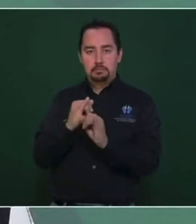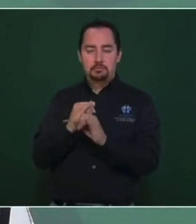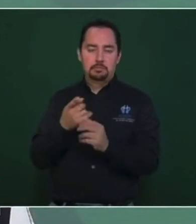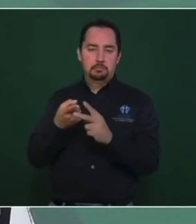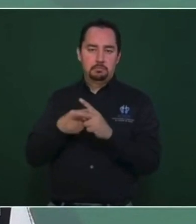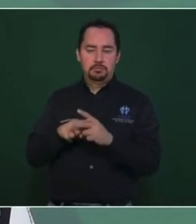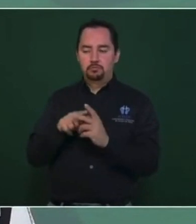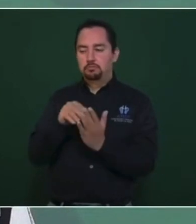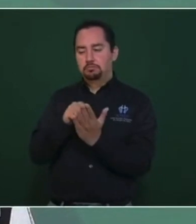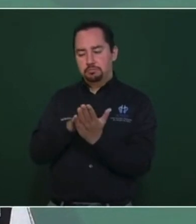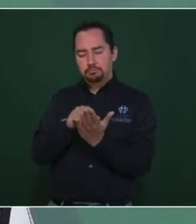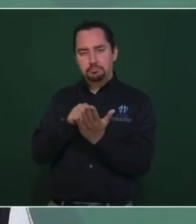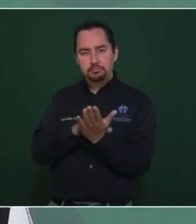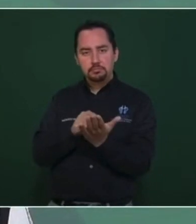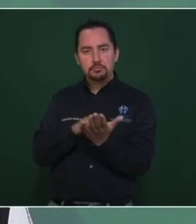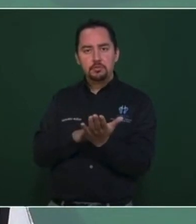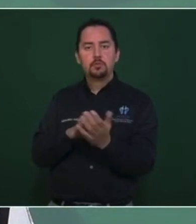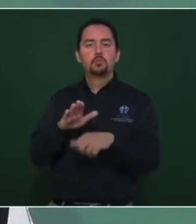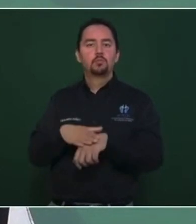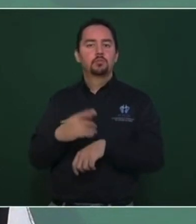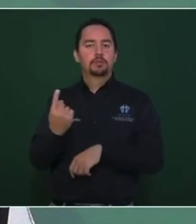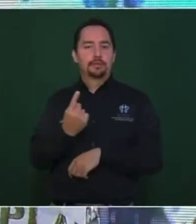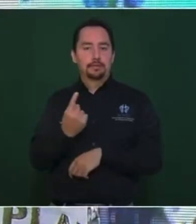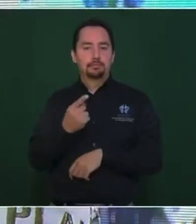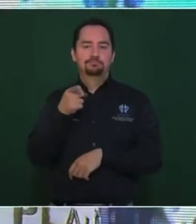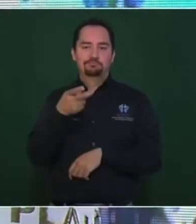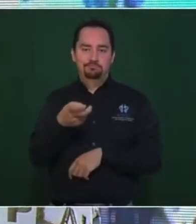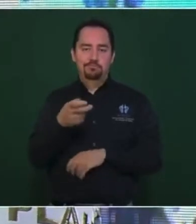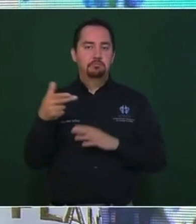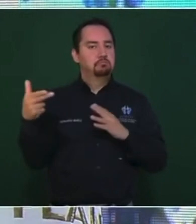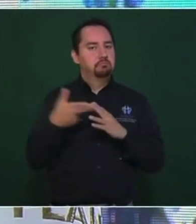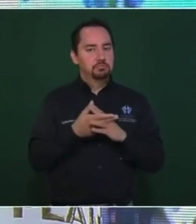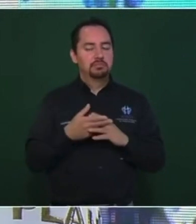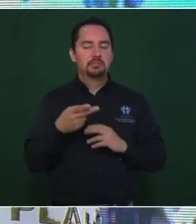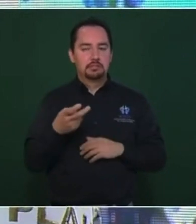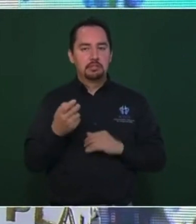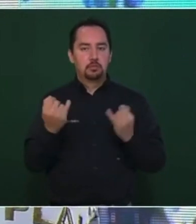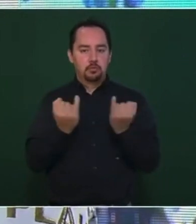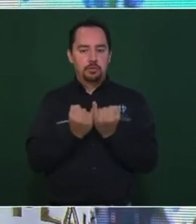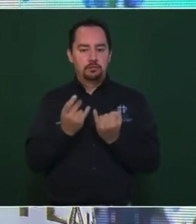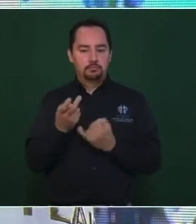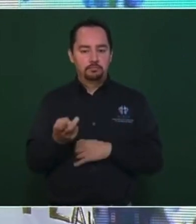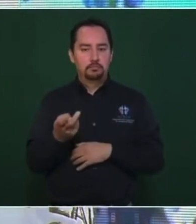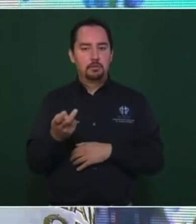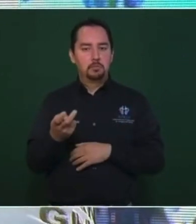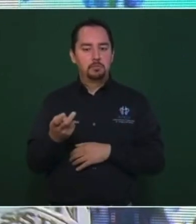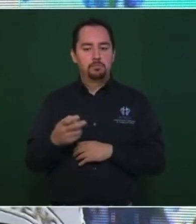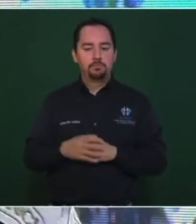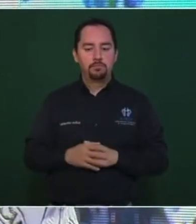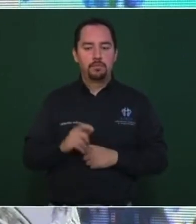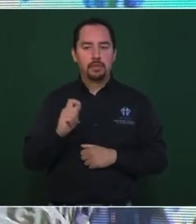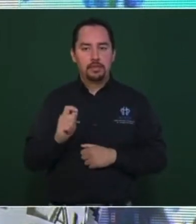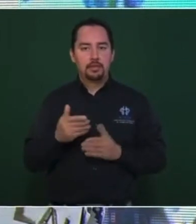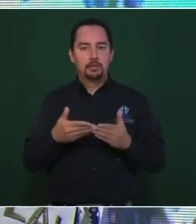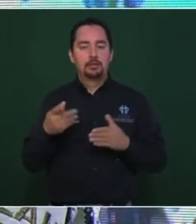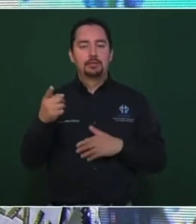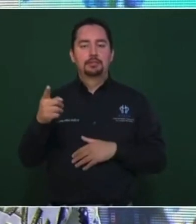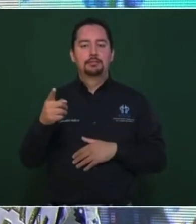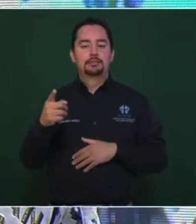de homicidio contra quien resulte responsable. La Fiscalía General de la República dio a conocer que va a traer el caso.